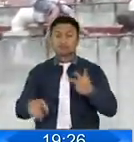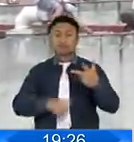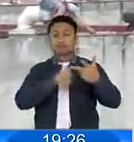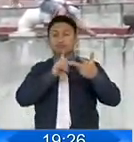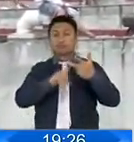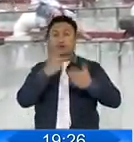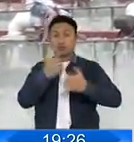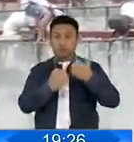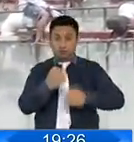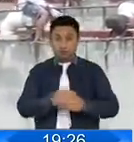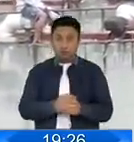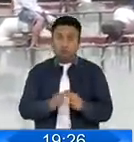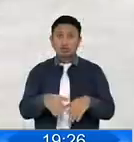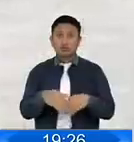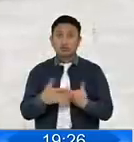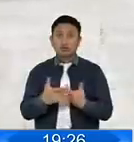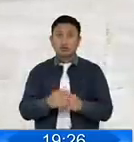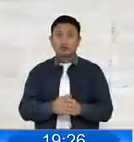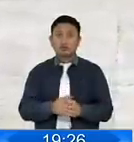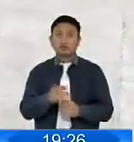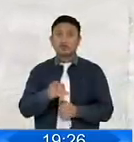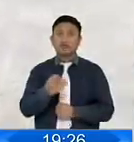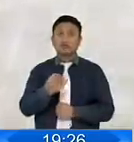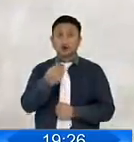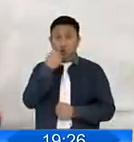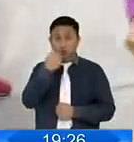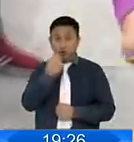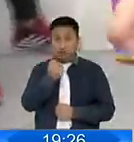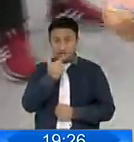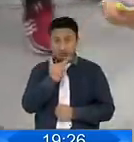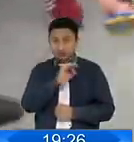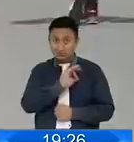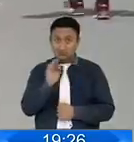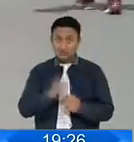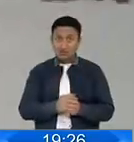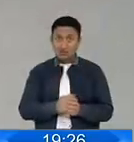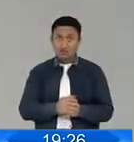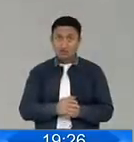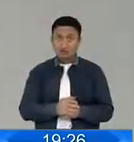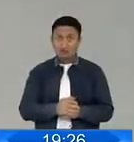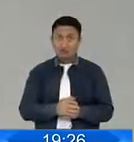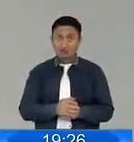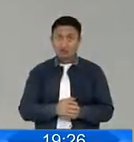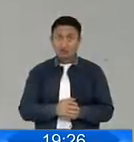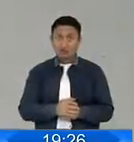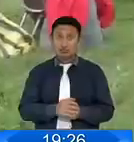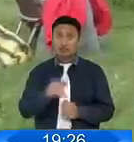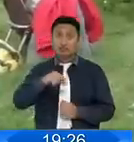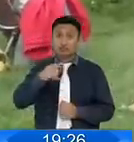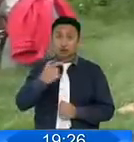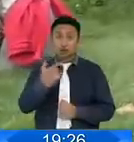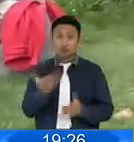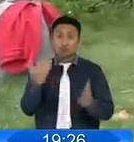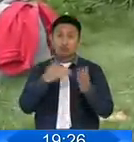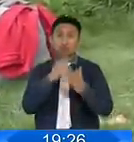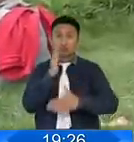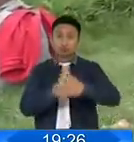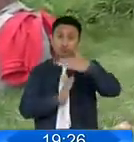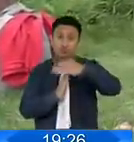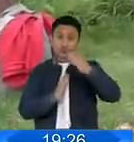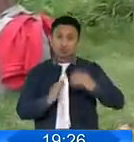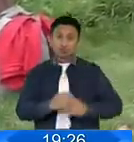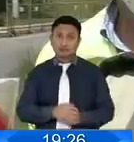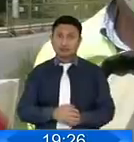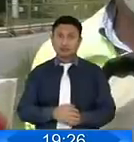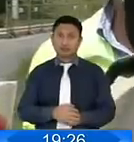fue no permitir el ingreso de cítricos y medicinas, asunto que fue solucionado. Con ello, La Paz retornó al CRS. No